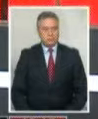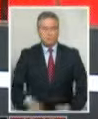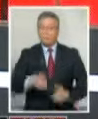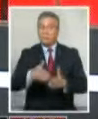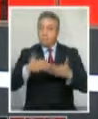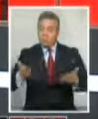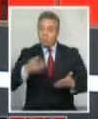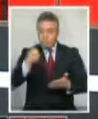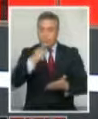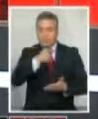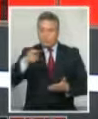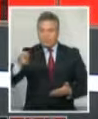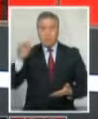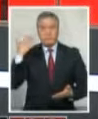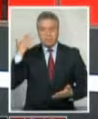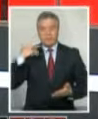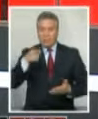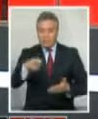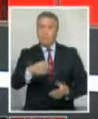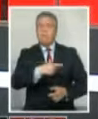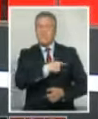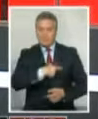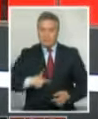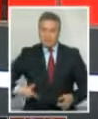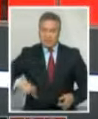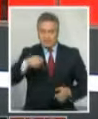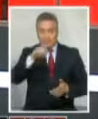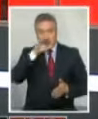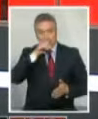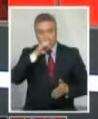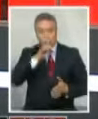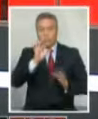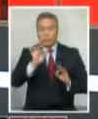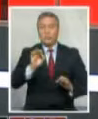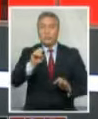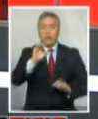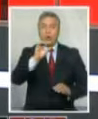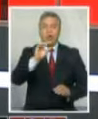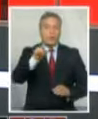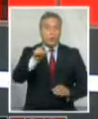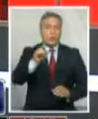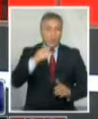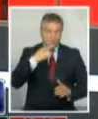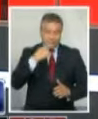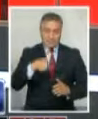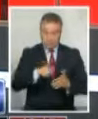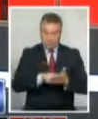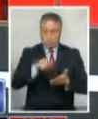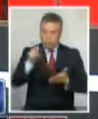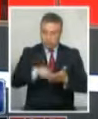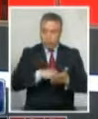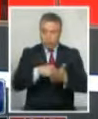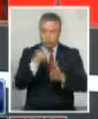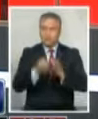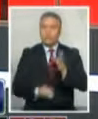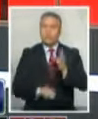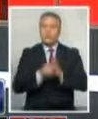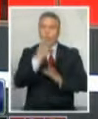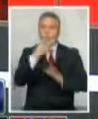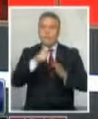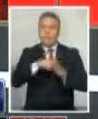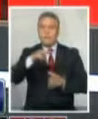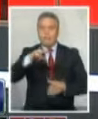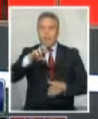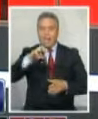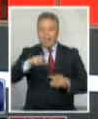Bueno, y la semana pasada fue el presidente de Perú, Ollanta Humala, quien suscribió un decreto supremo que aprueba un nuevo mapa de